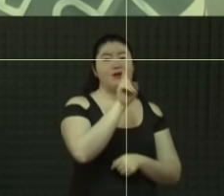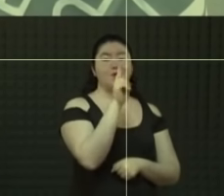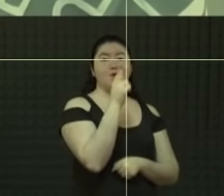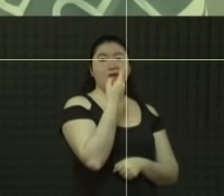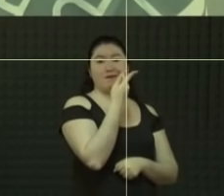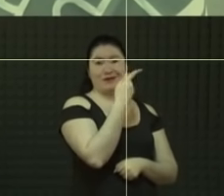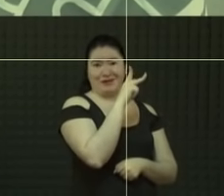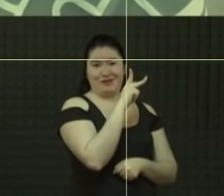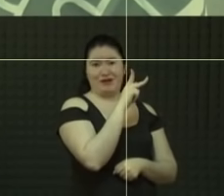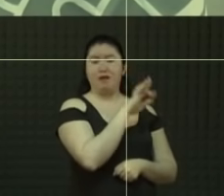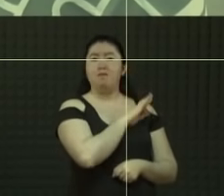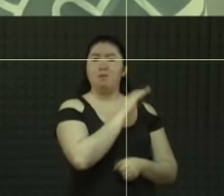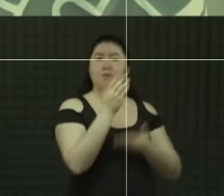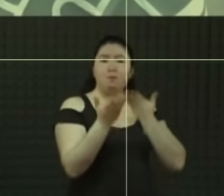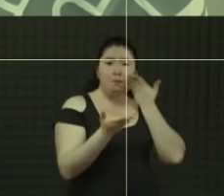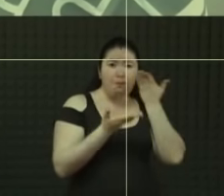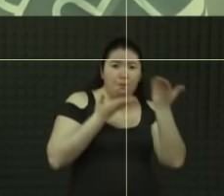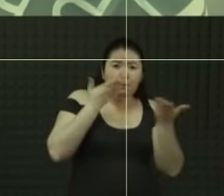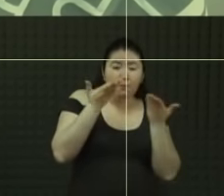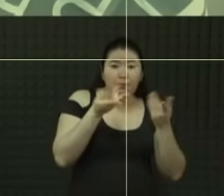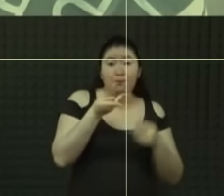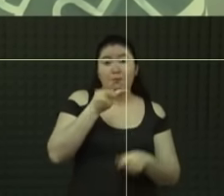universidades, pero no hay ahí,